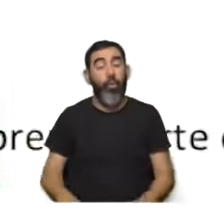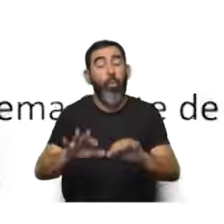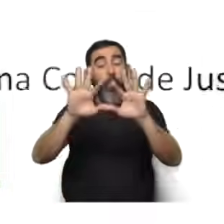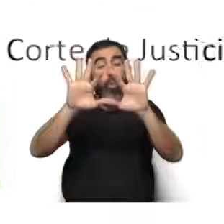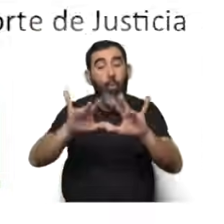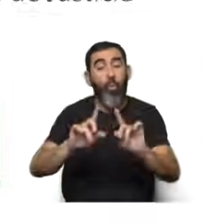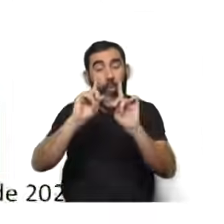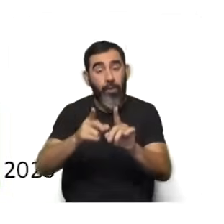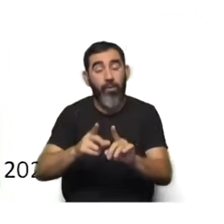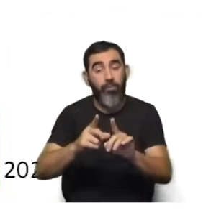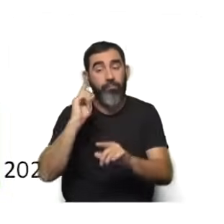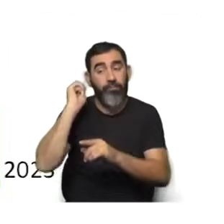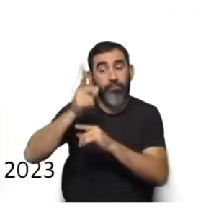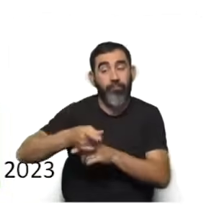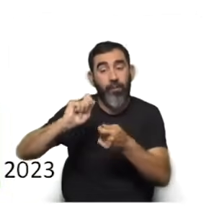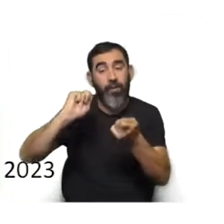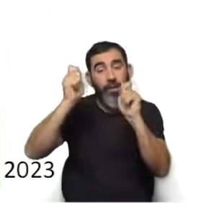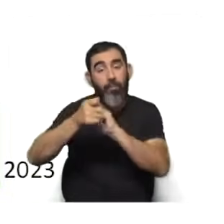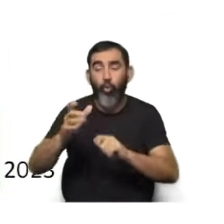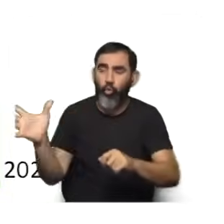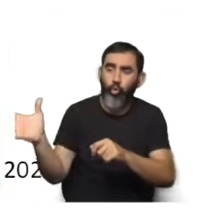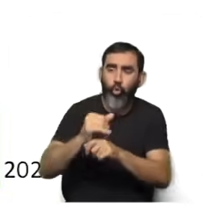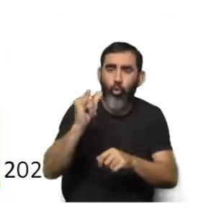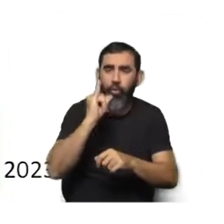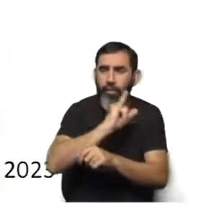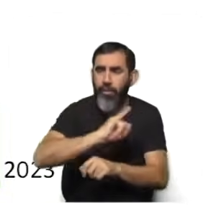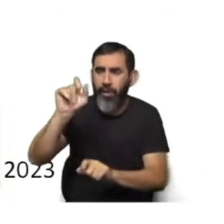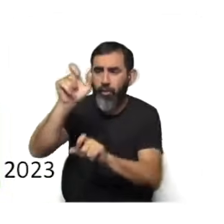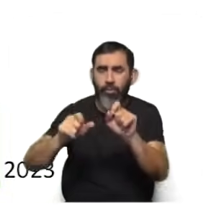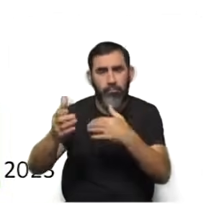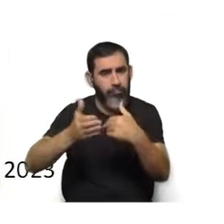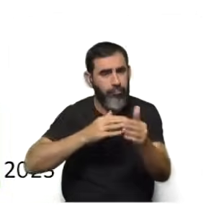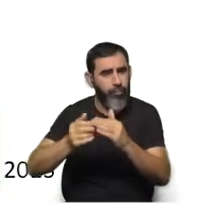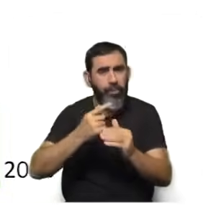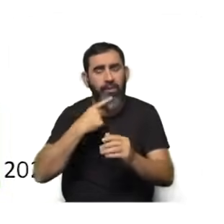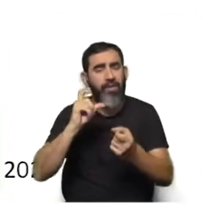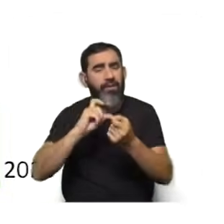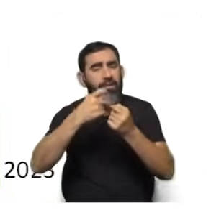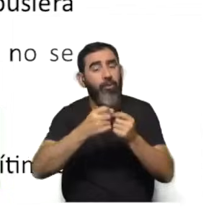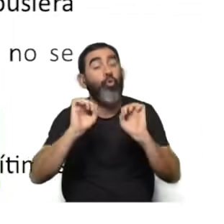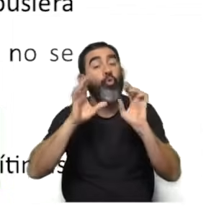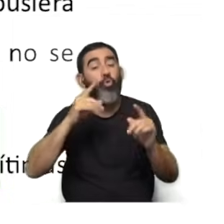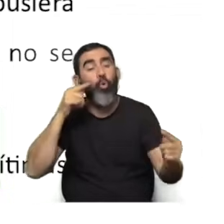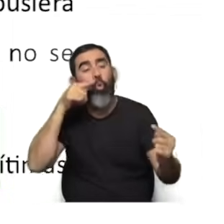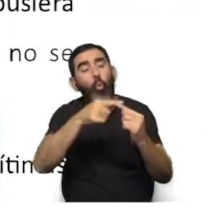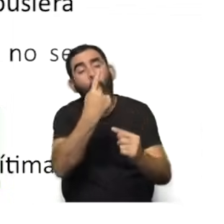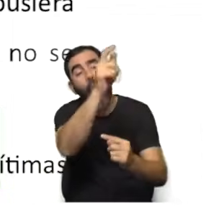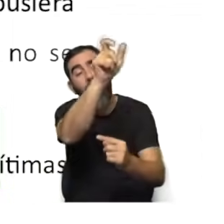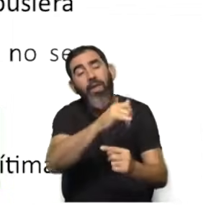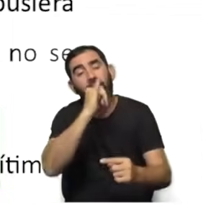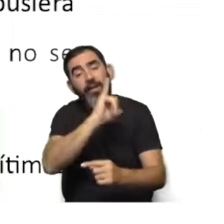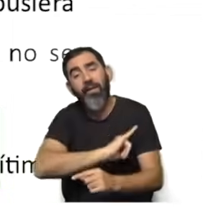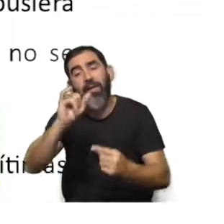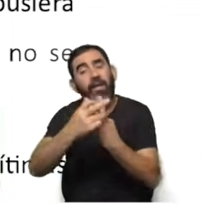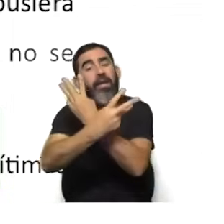informa también que se dispuso el traslado de todos los denunciados pese a sostener que las gremiales solo han efectuado una denuncia